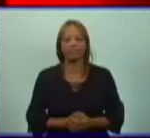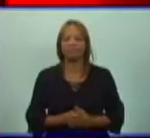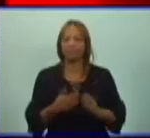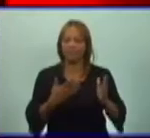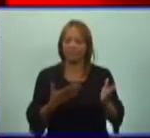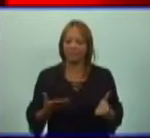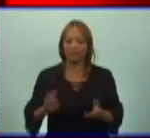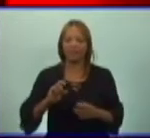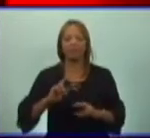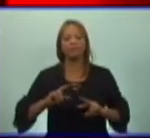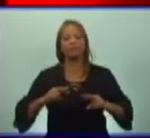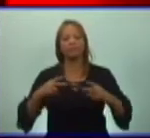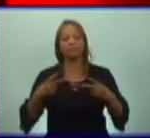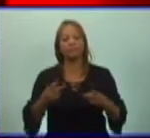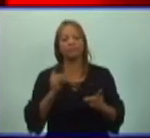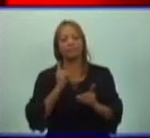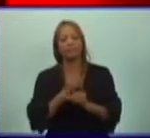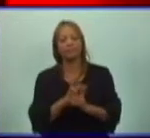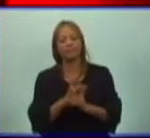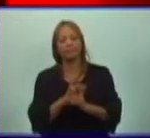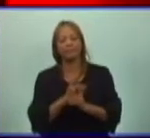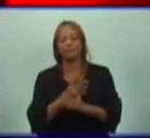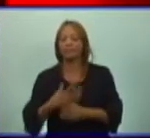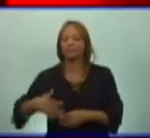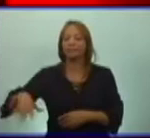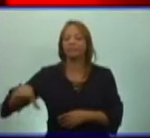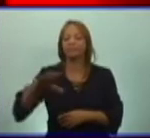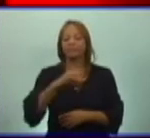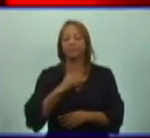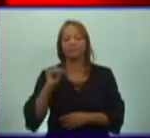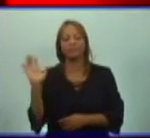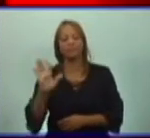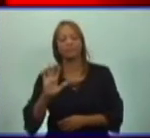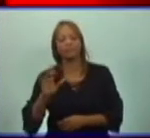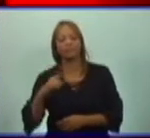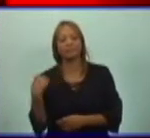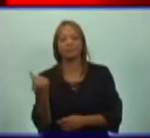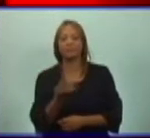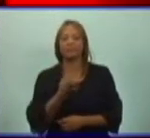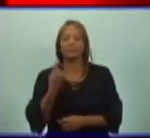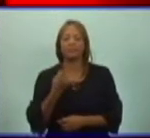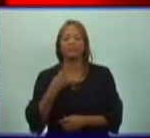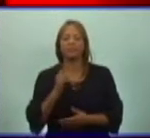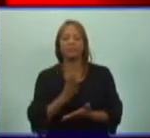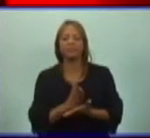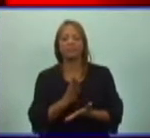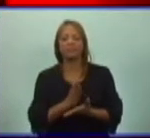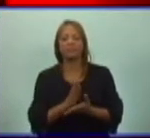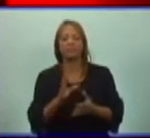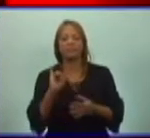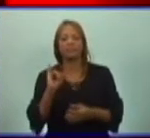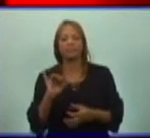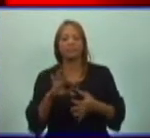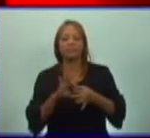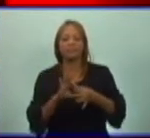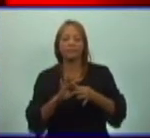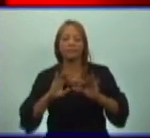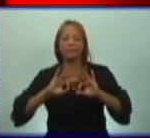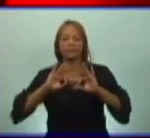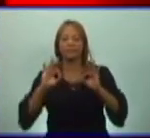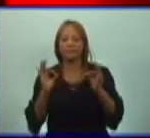Bienvenidos a un nuevo encuentro. Un cordial saludo tengan todos nuestros alumnos de sexto grado, sus